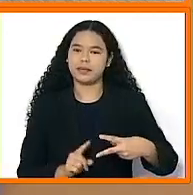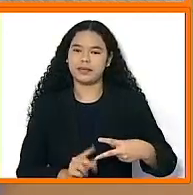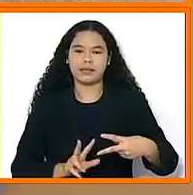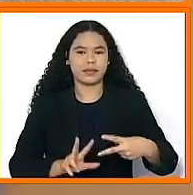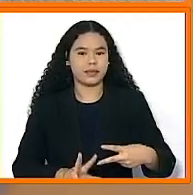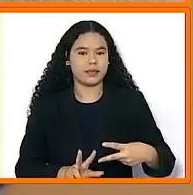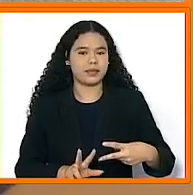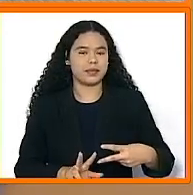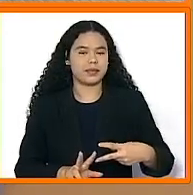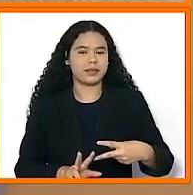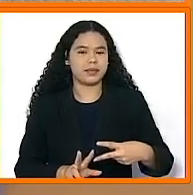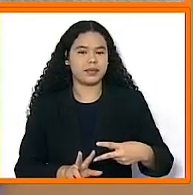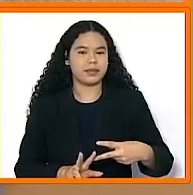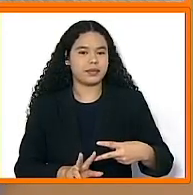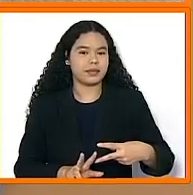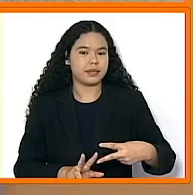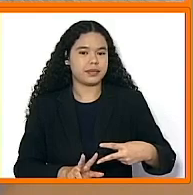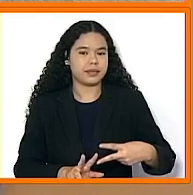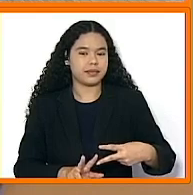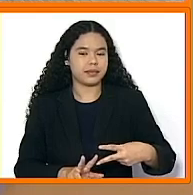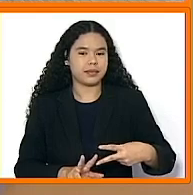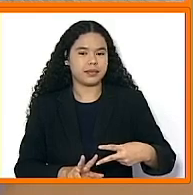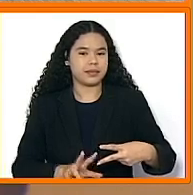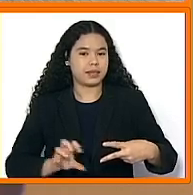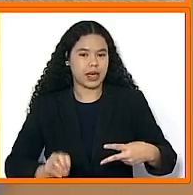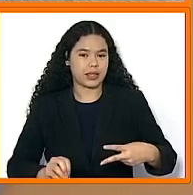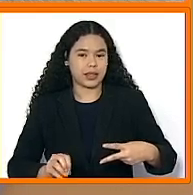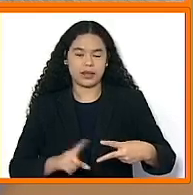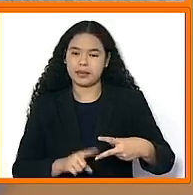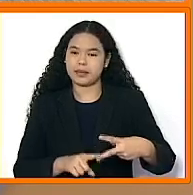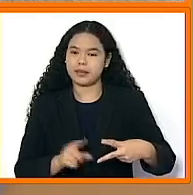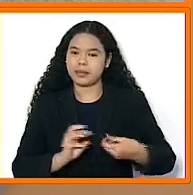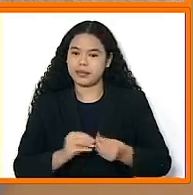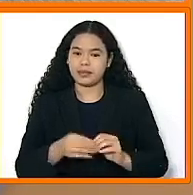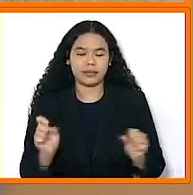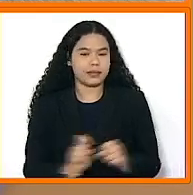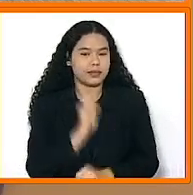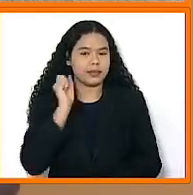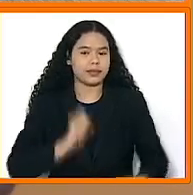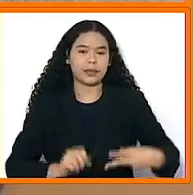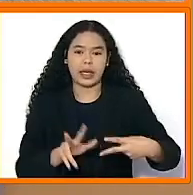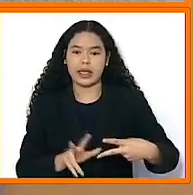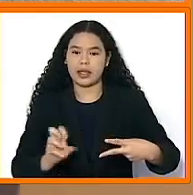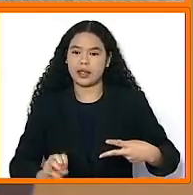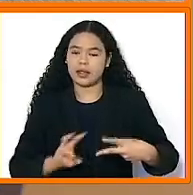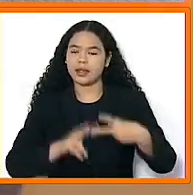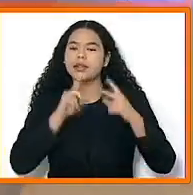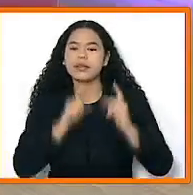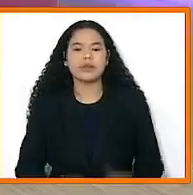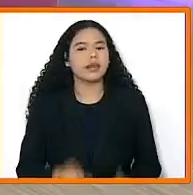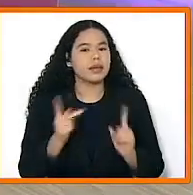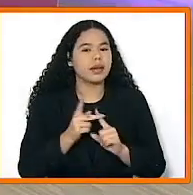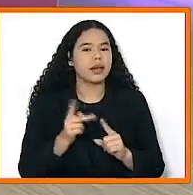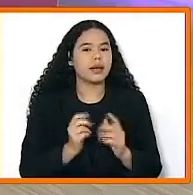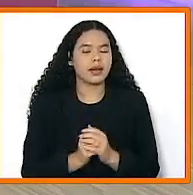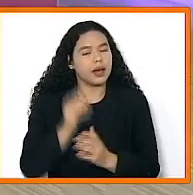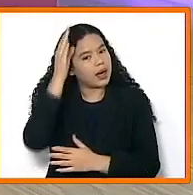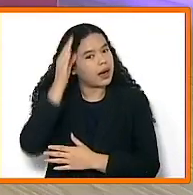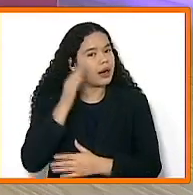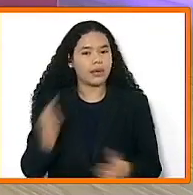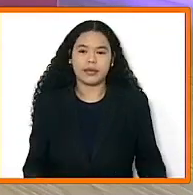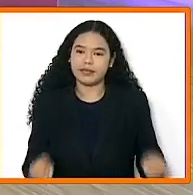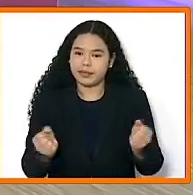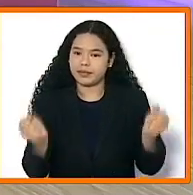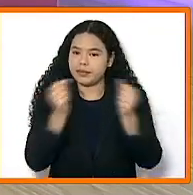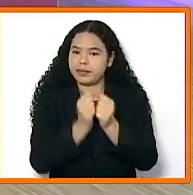3. Segundo dígito. 0. Segundo número favorecido es el 30 con su catrachada Petate. Con mucho gusto, repito,